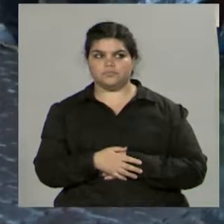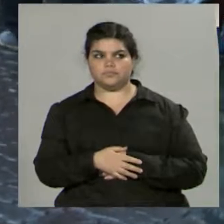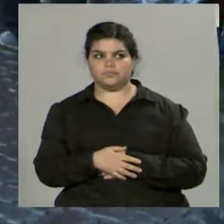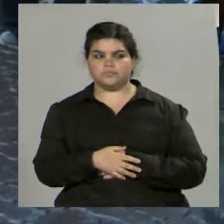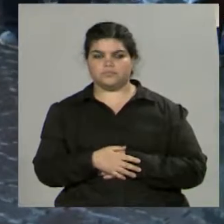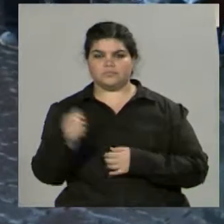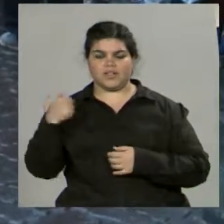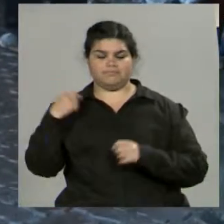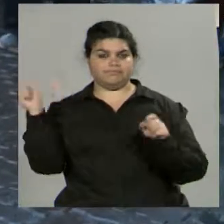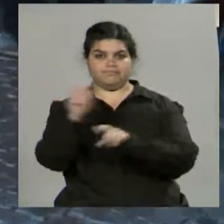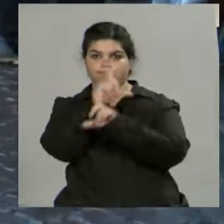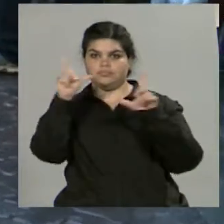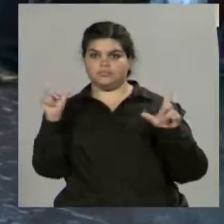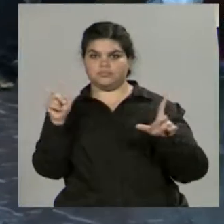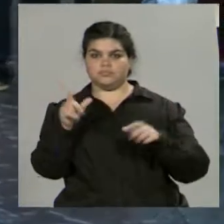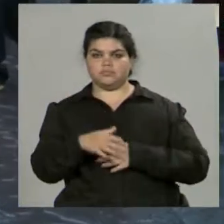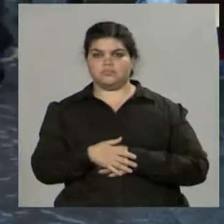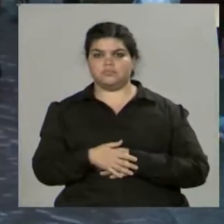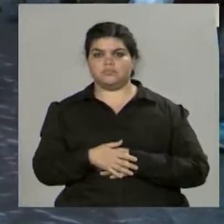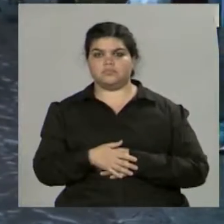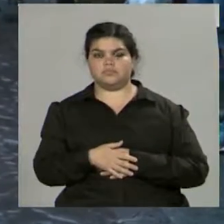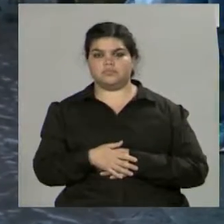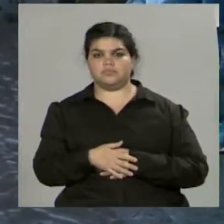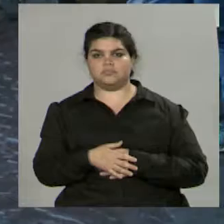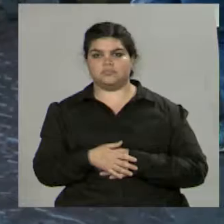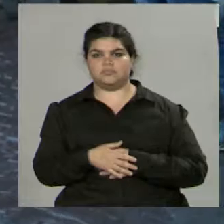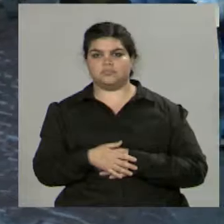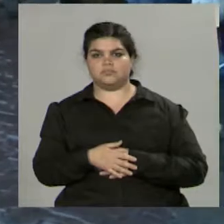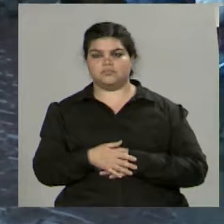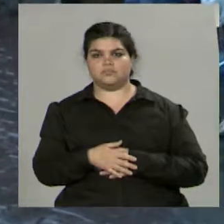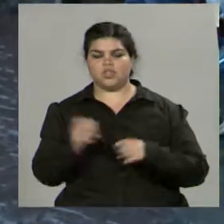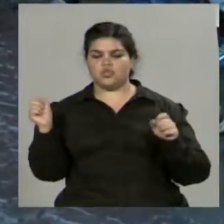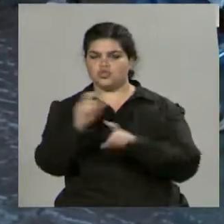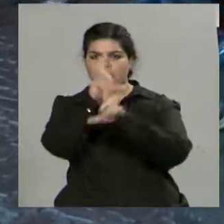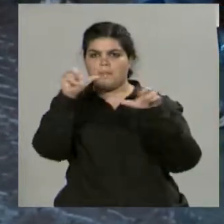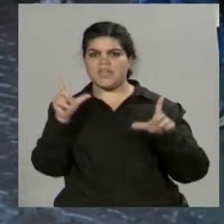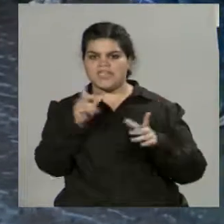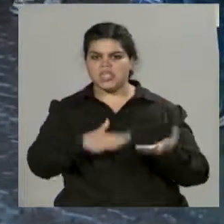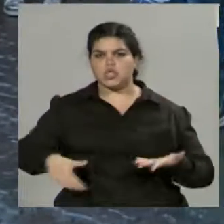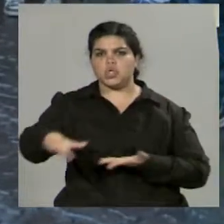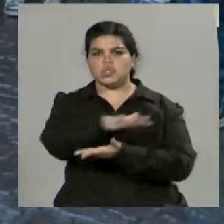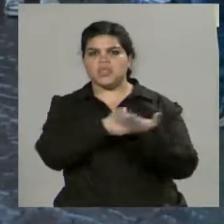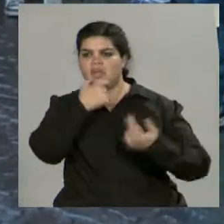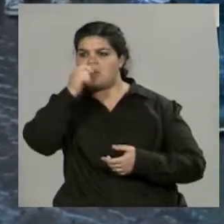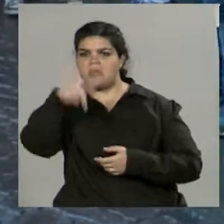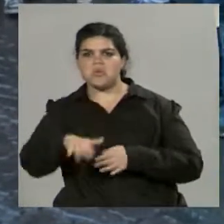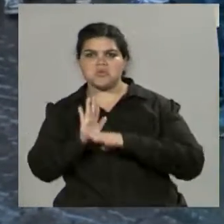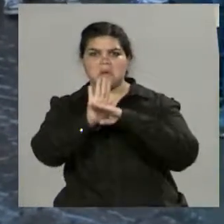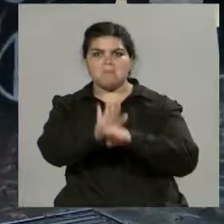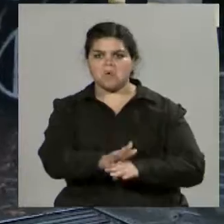Me causó sorpresa no contar con toda o mucha parte de la sociedad de mendocina,